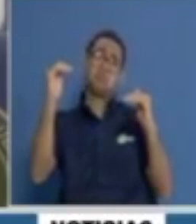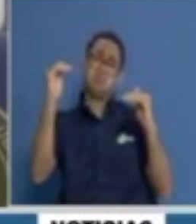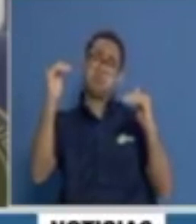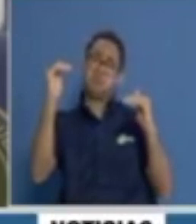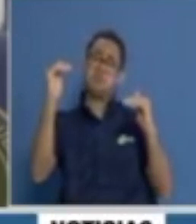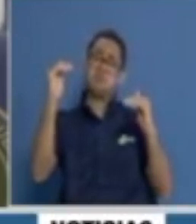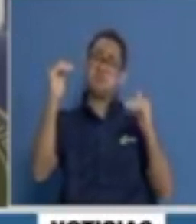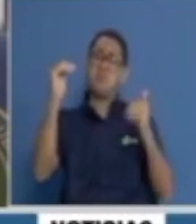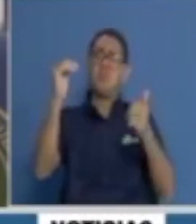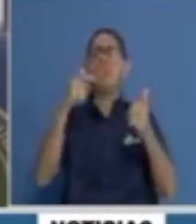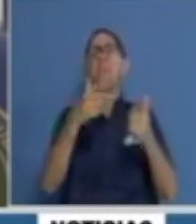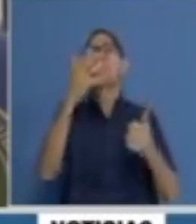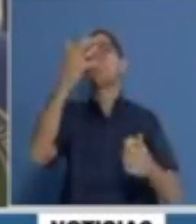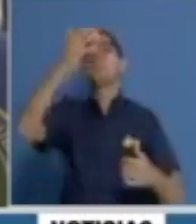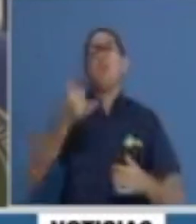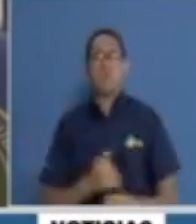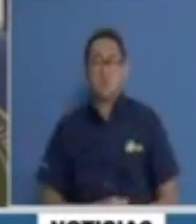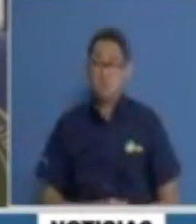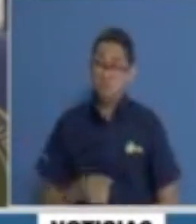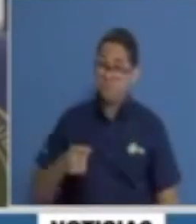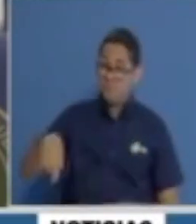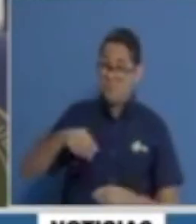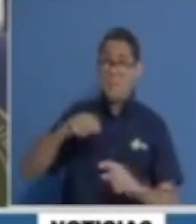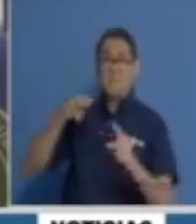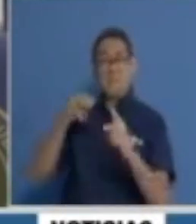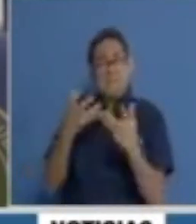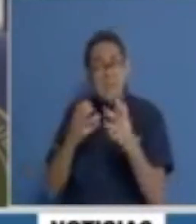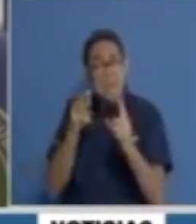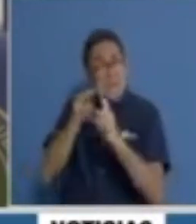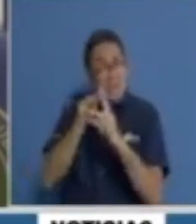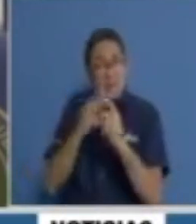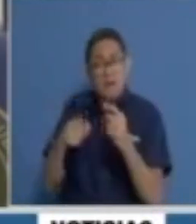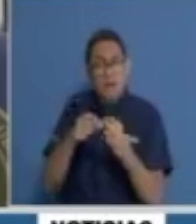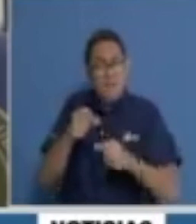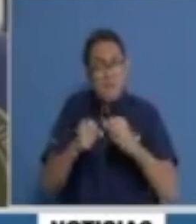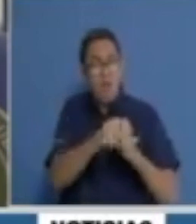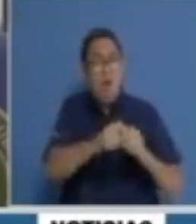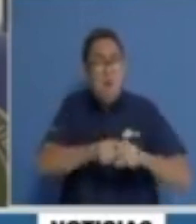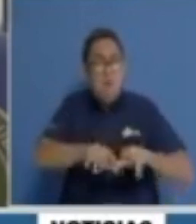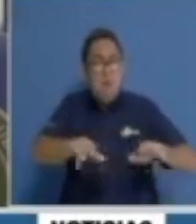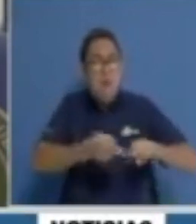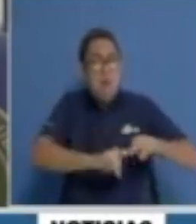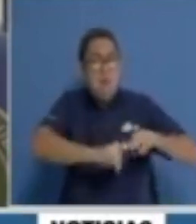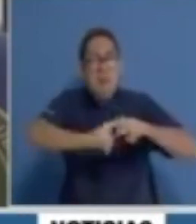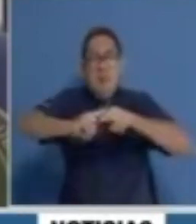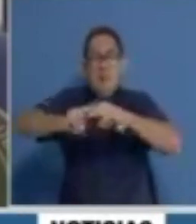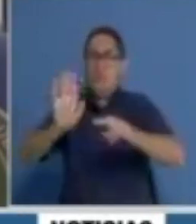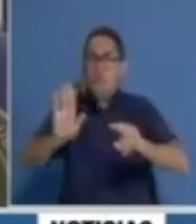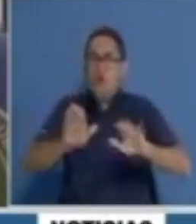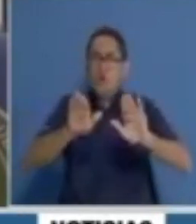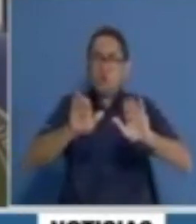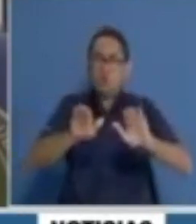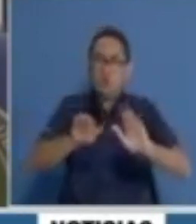sino de que se alcanzó la meta de reducir la velocidad de contagio, que nos ha permitido